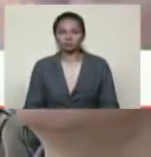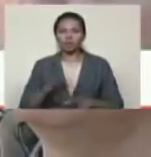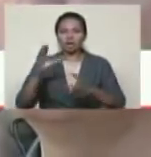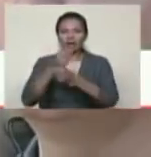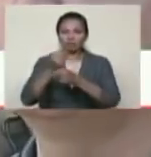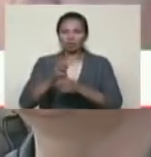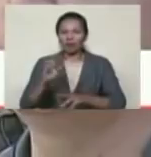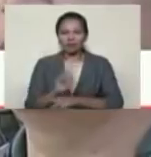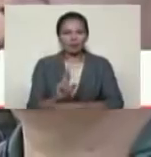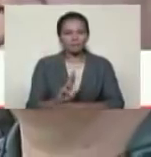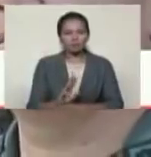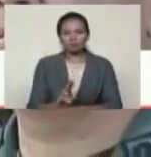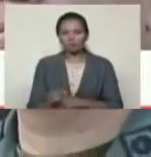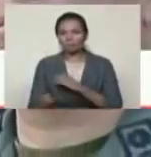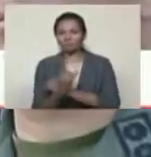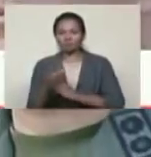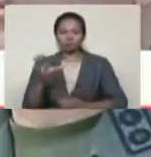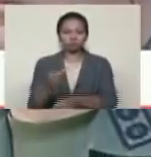Capturarlo inmediatamente.